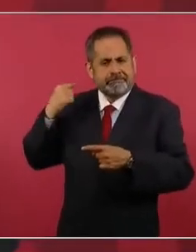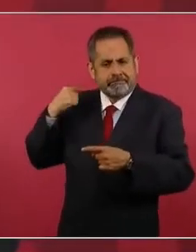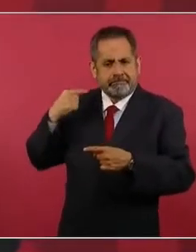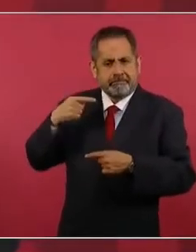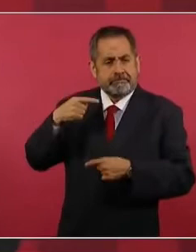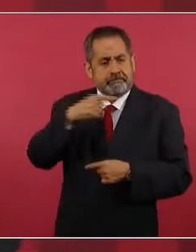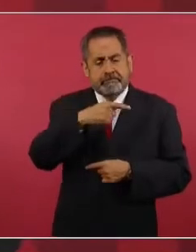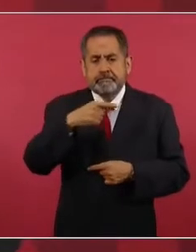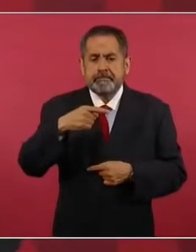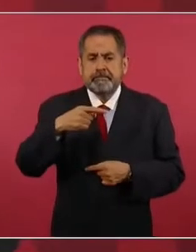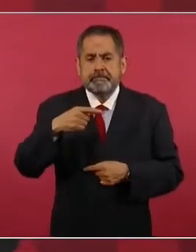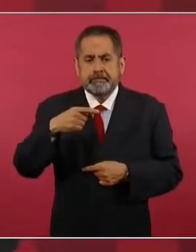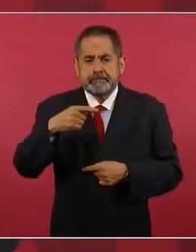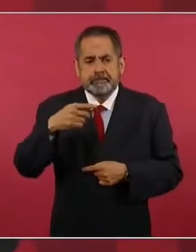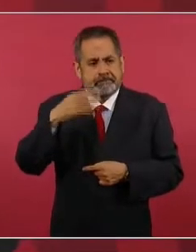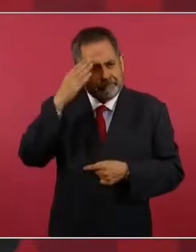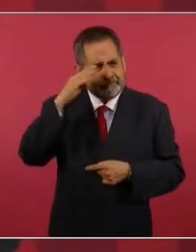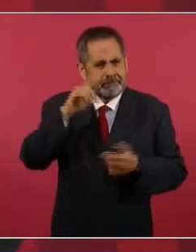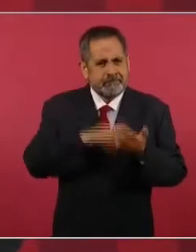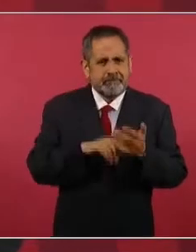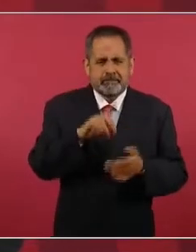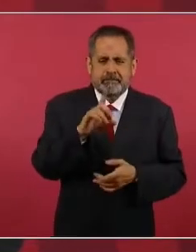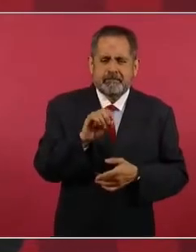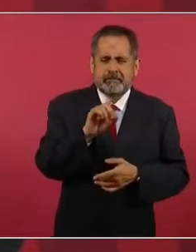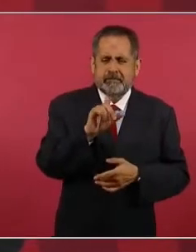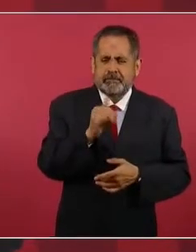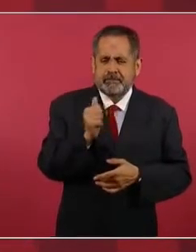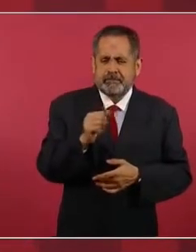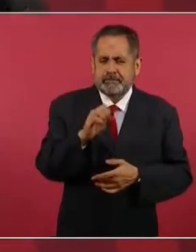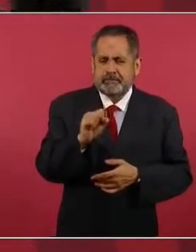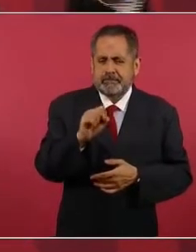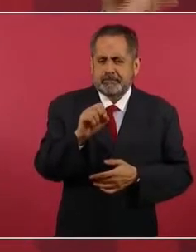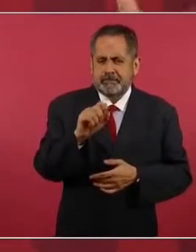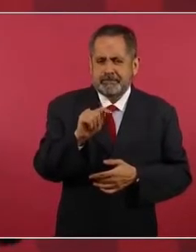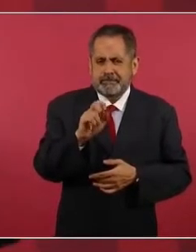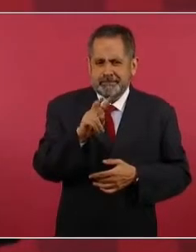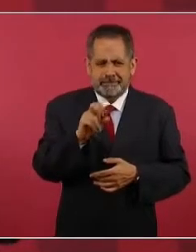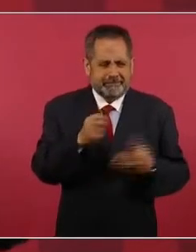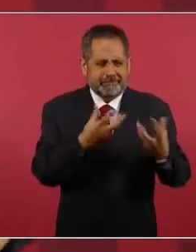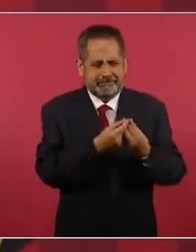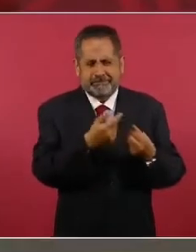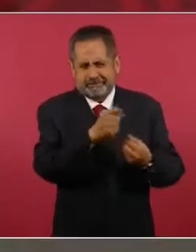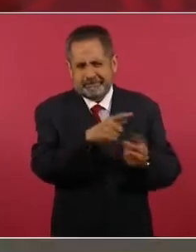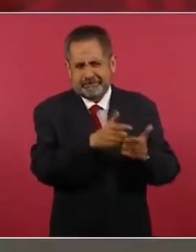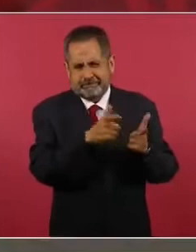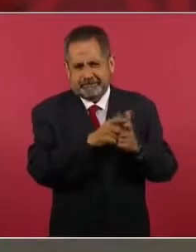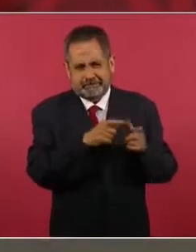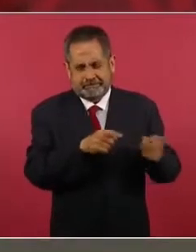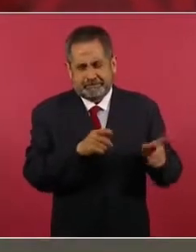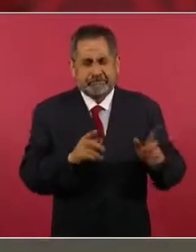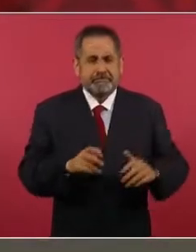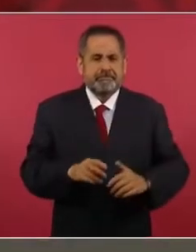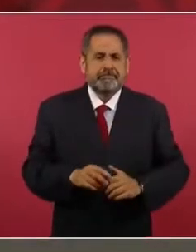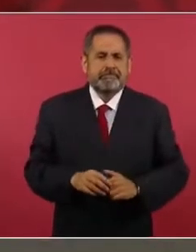la señora Dolia Esteves, que es de este club también,